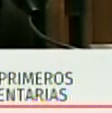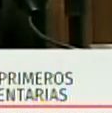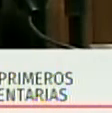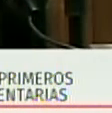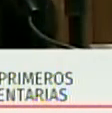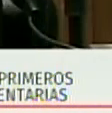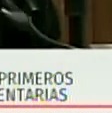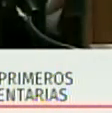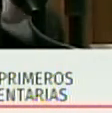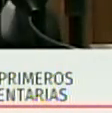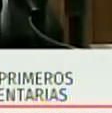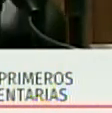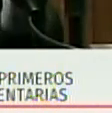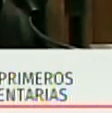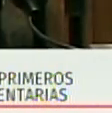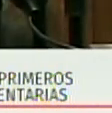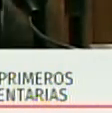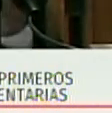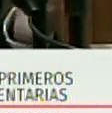adelante,